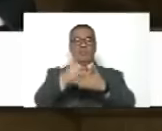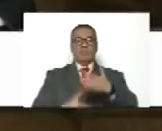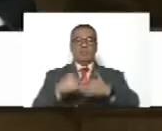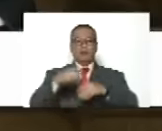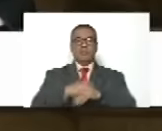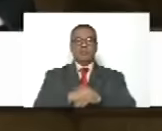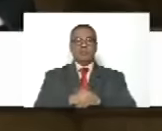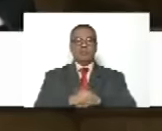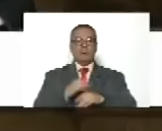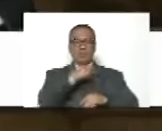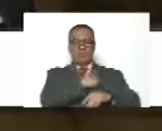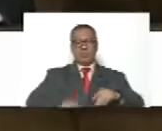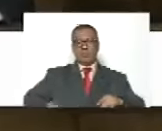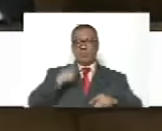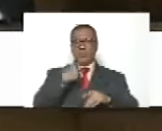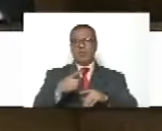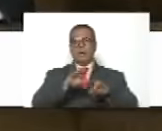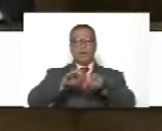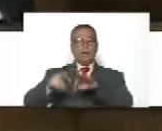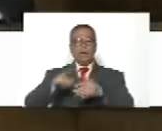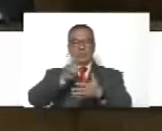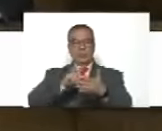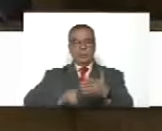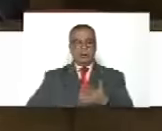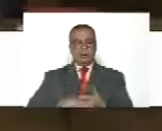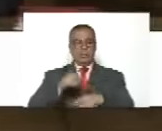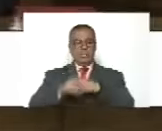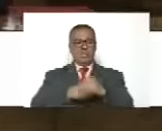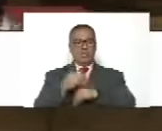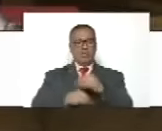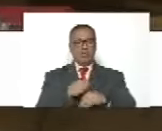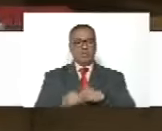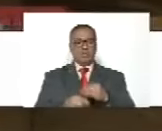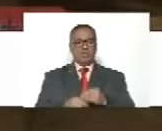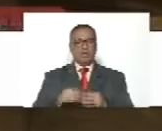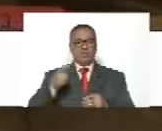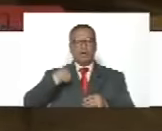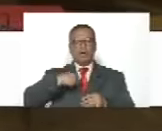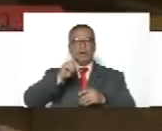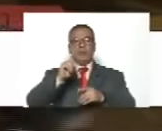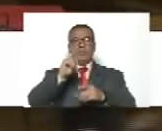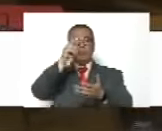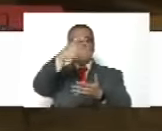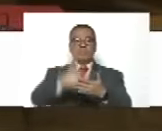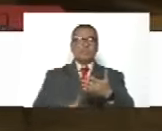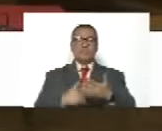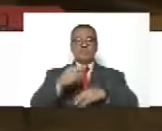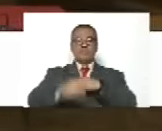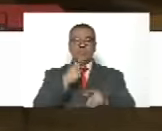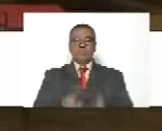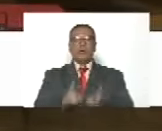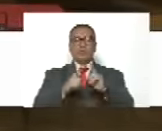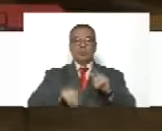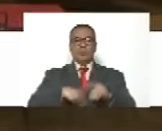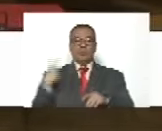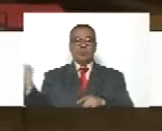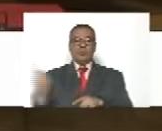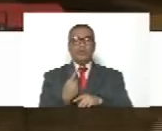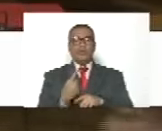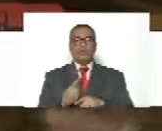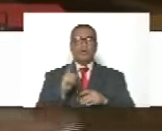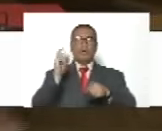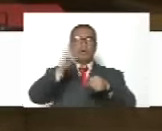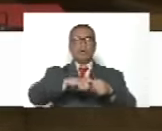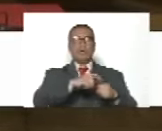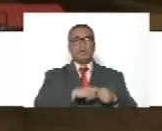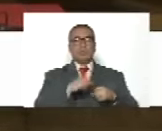A continuación, el presidente pidió de la secretaria la lectura de la cuenta. Punto único. Comunicaciones suscritas por las diputadas a ausentarse e